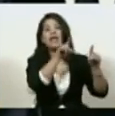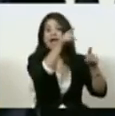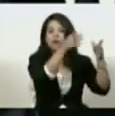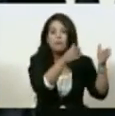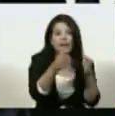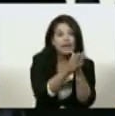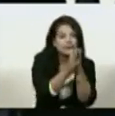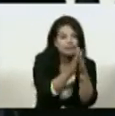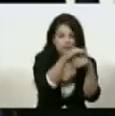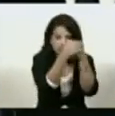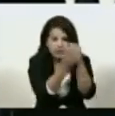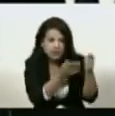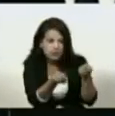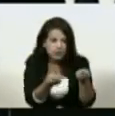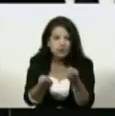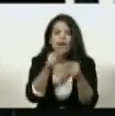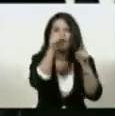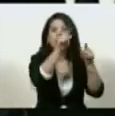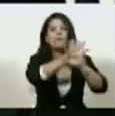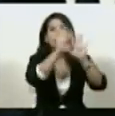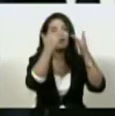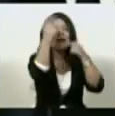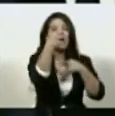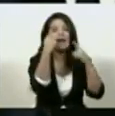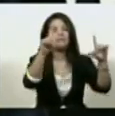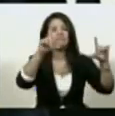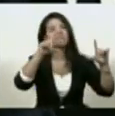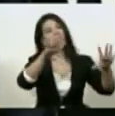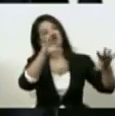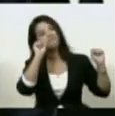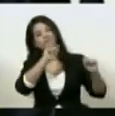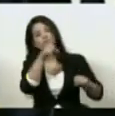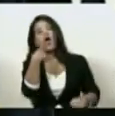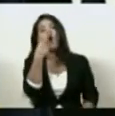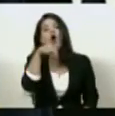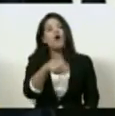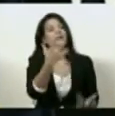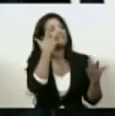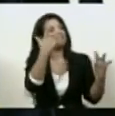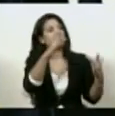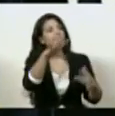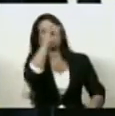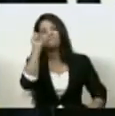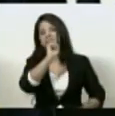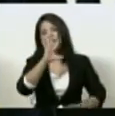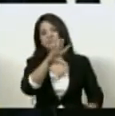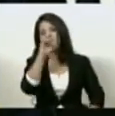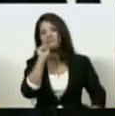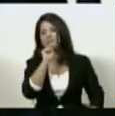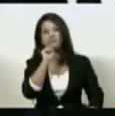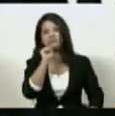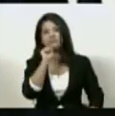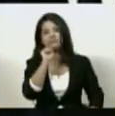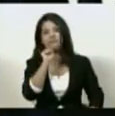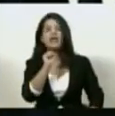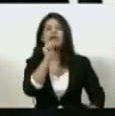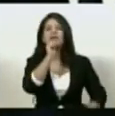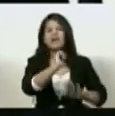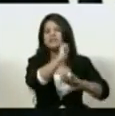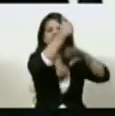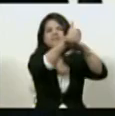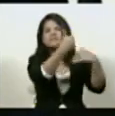conspirando y armando el plan, por fin da la cara. En ese sentido se aclaran las cosas. Ya sabemos que el jefe de la